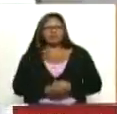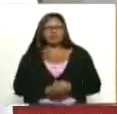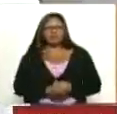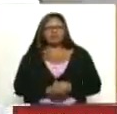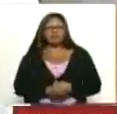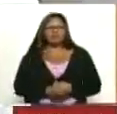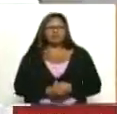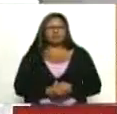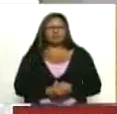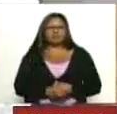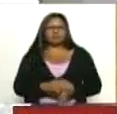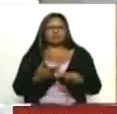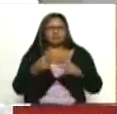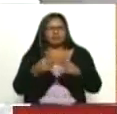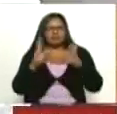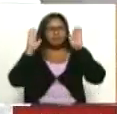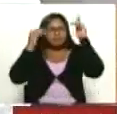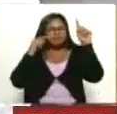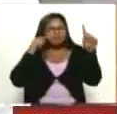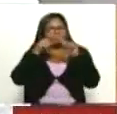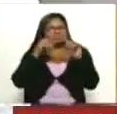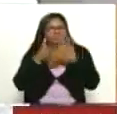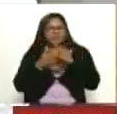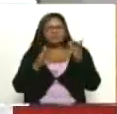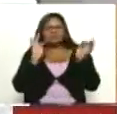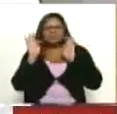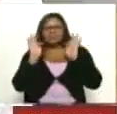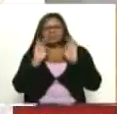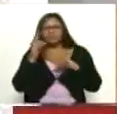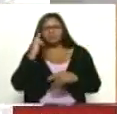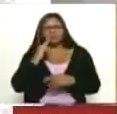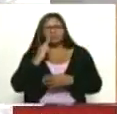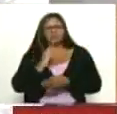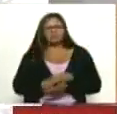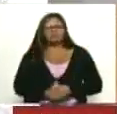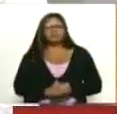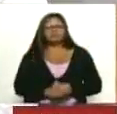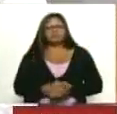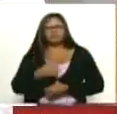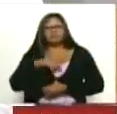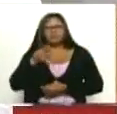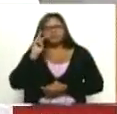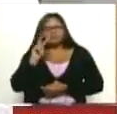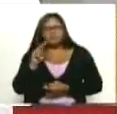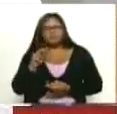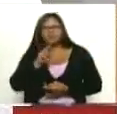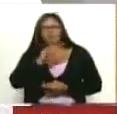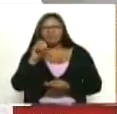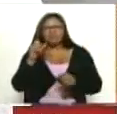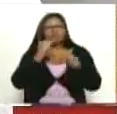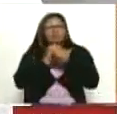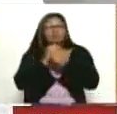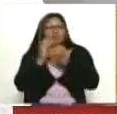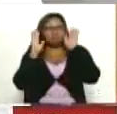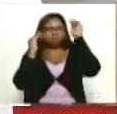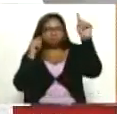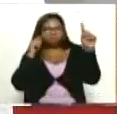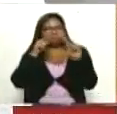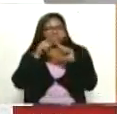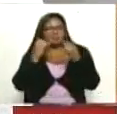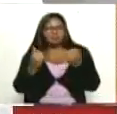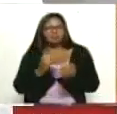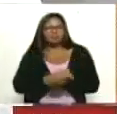principal, que está dedicado al teatro bolivariano. Allí vamos a ver 20 obras en homenaje